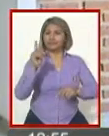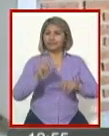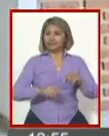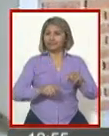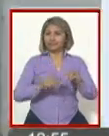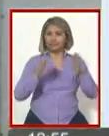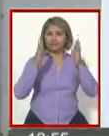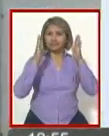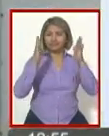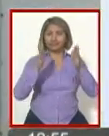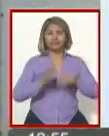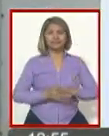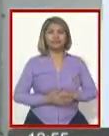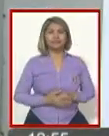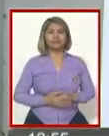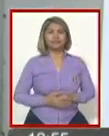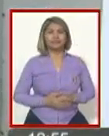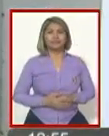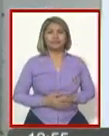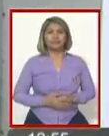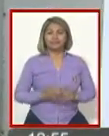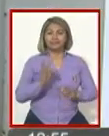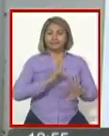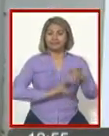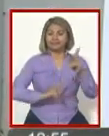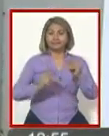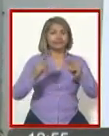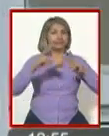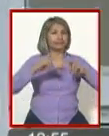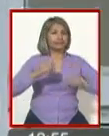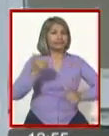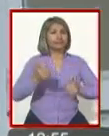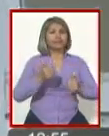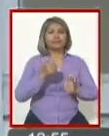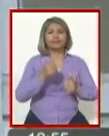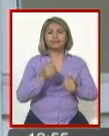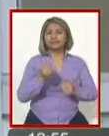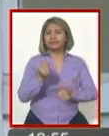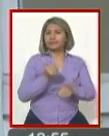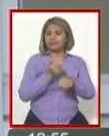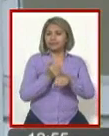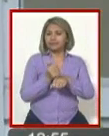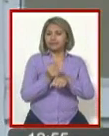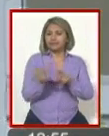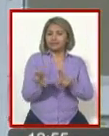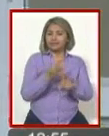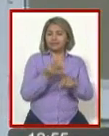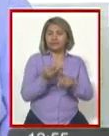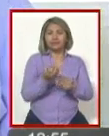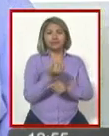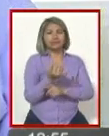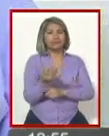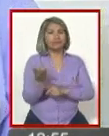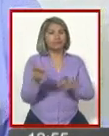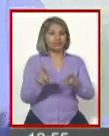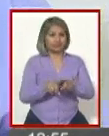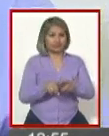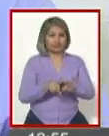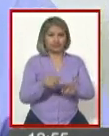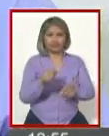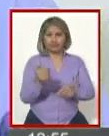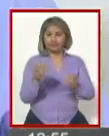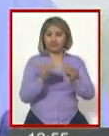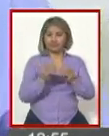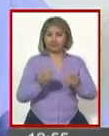posible la declaración de estas personas. Se está investigando la presunta comisión de los delitos de lesiones graves y leves y